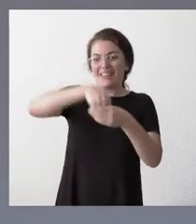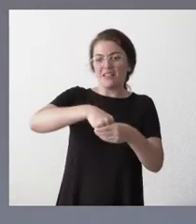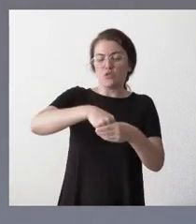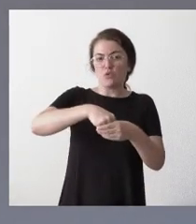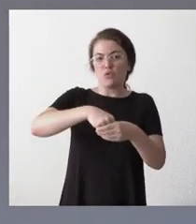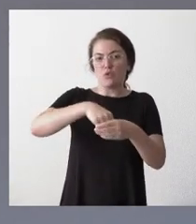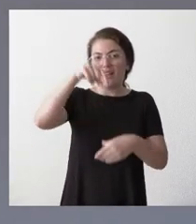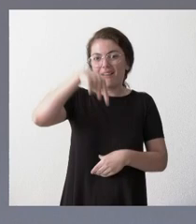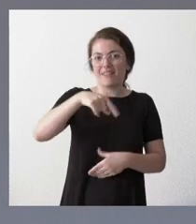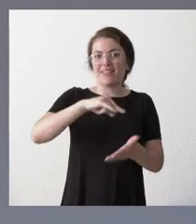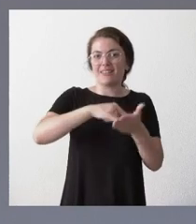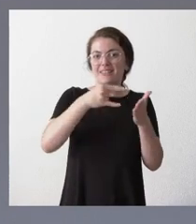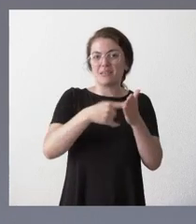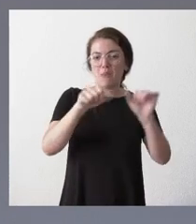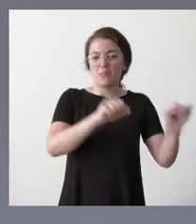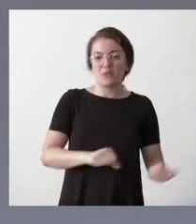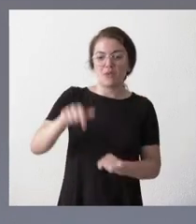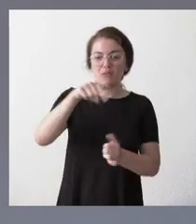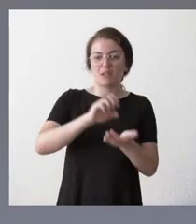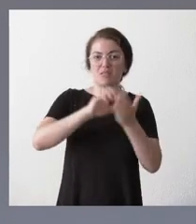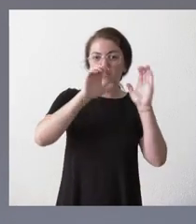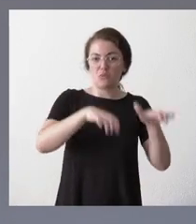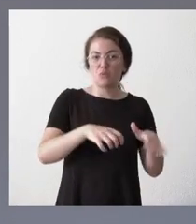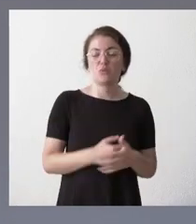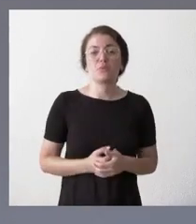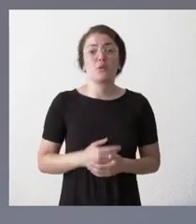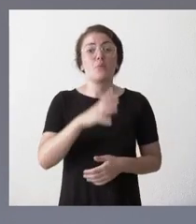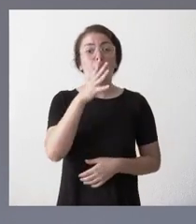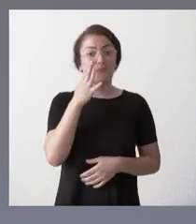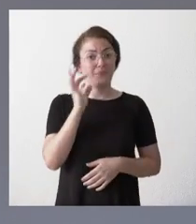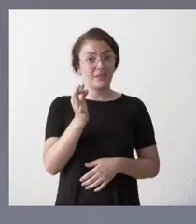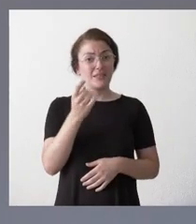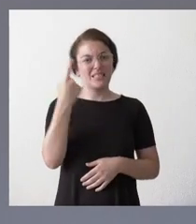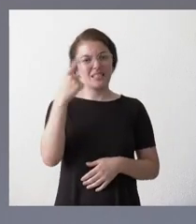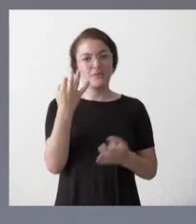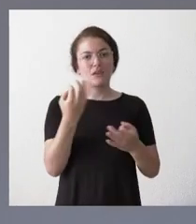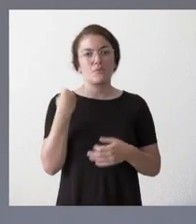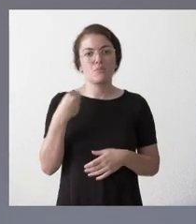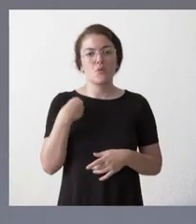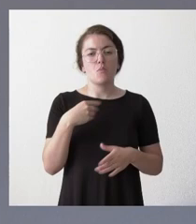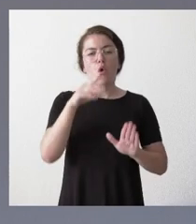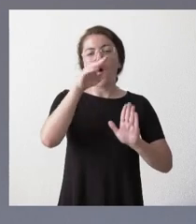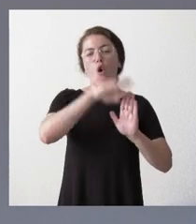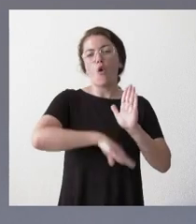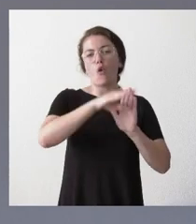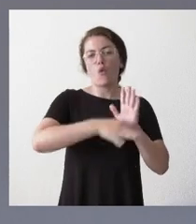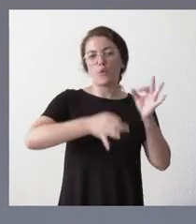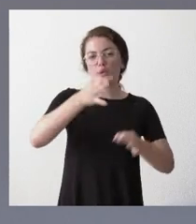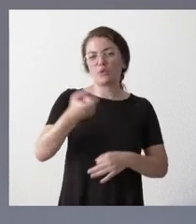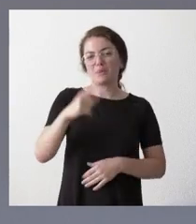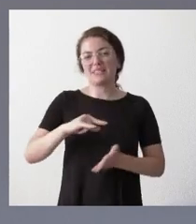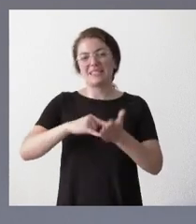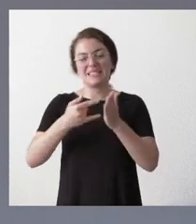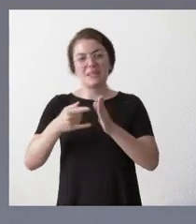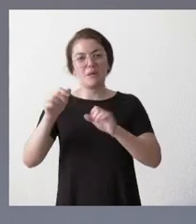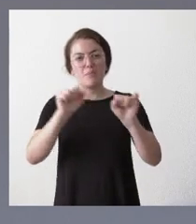protección de Castilla y León. En este caso, hay que tener en cuenta que tanto el ordenamiento jurídico como los sistemas de protección, en este caso